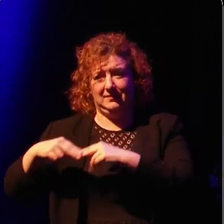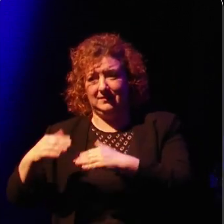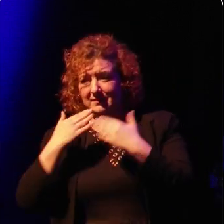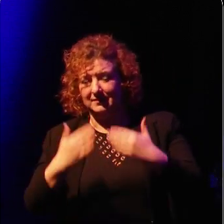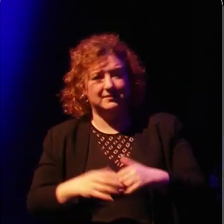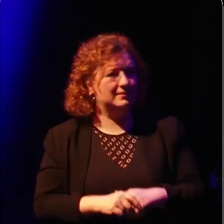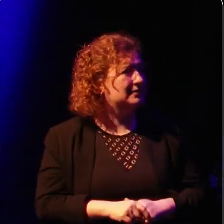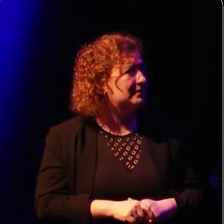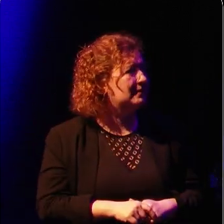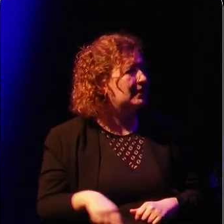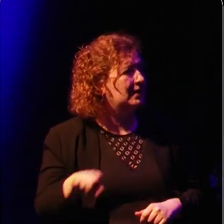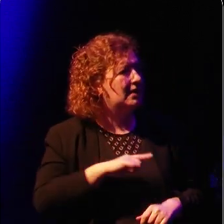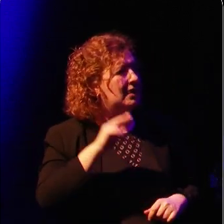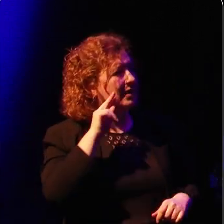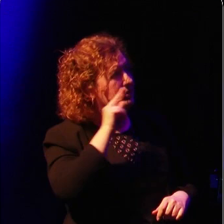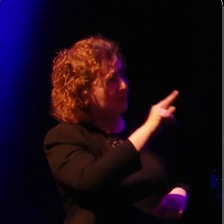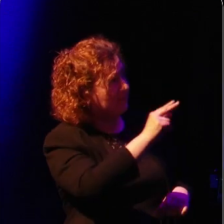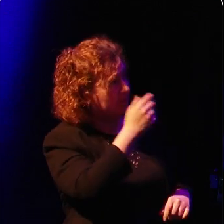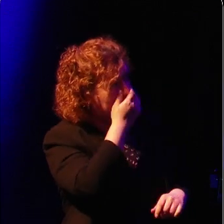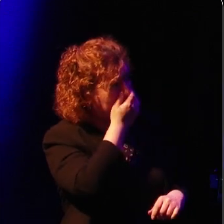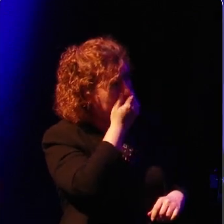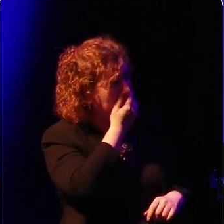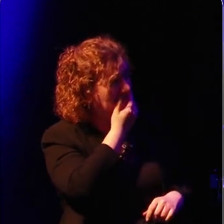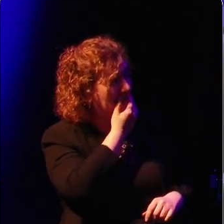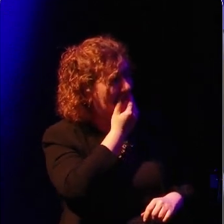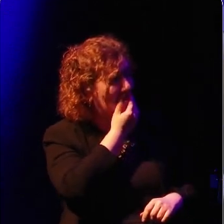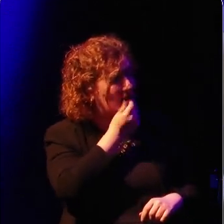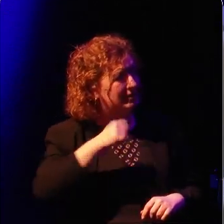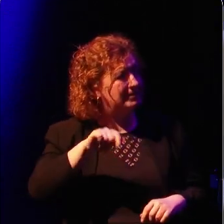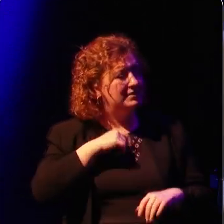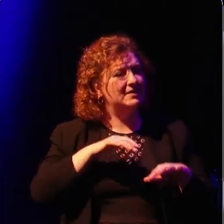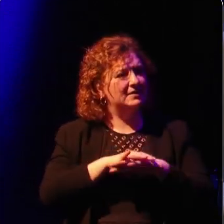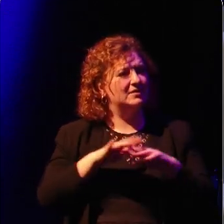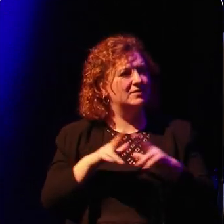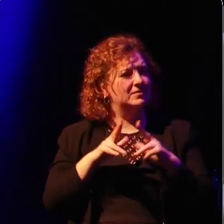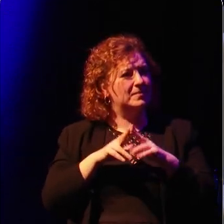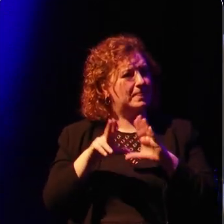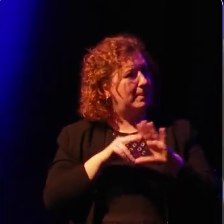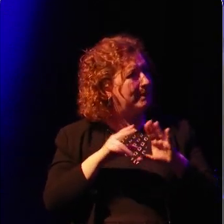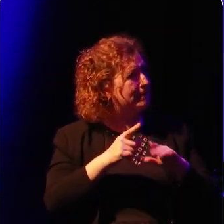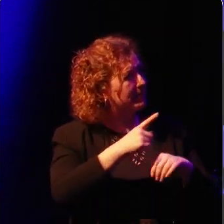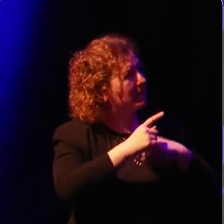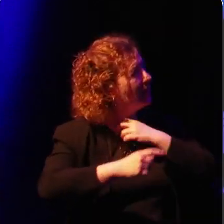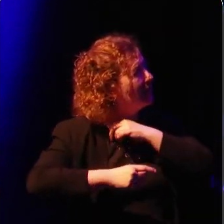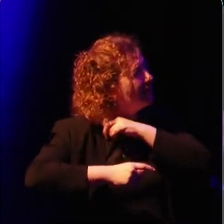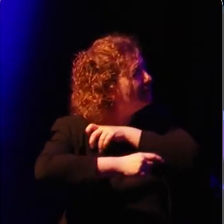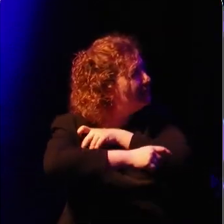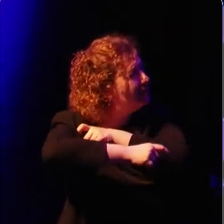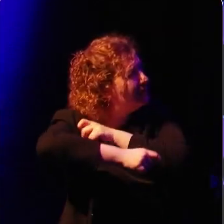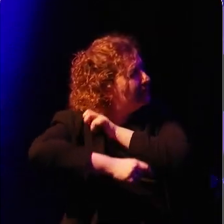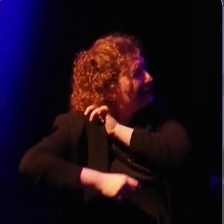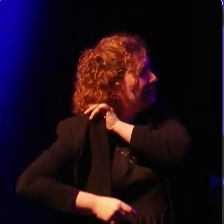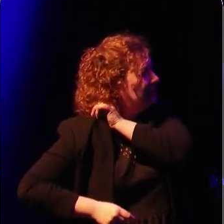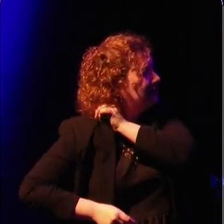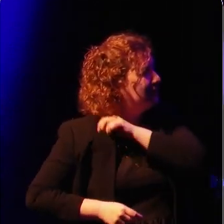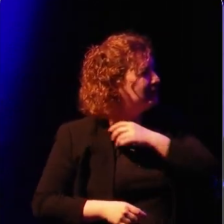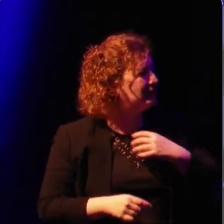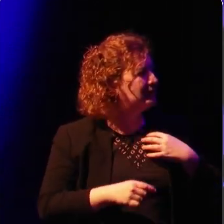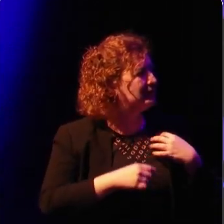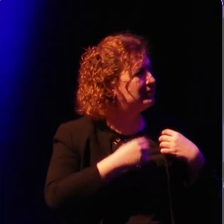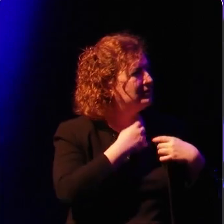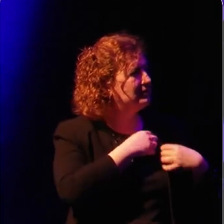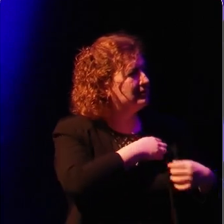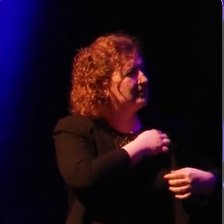Las cosas que estáis viendo aquí, además de banear todas las redes sociales donde publiquen este vídeo, espero que en estos dos vídeos estéis